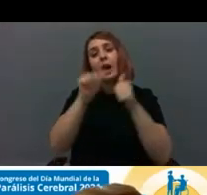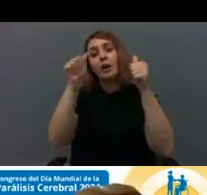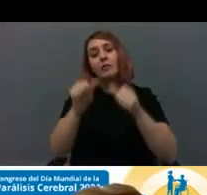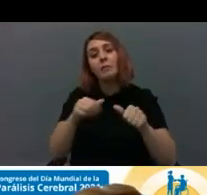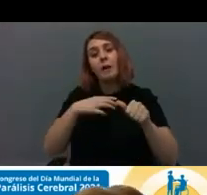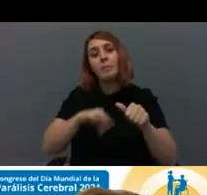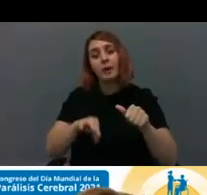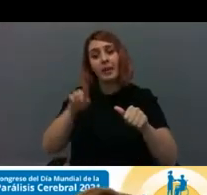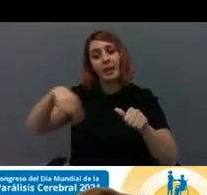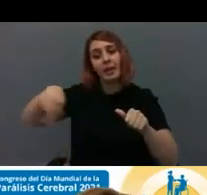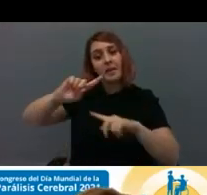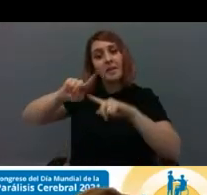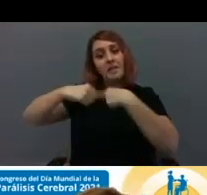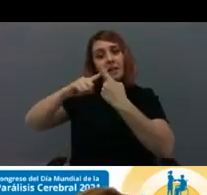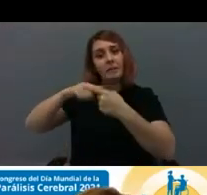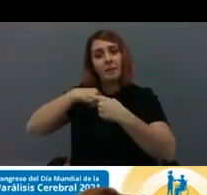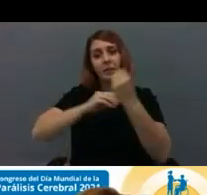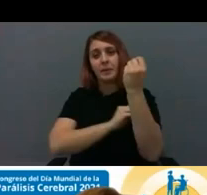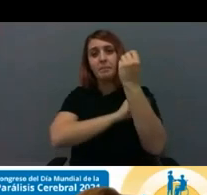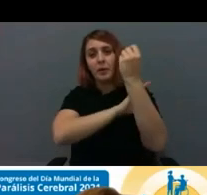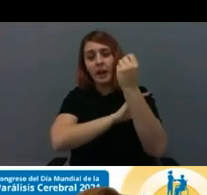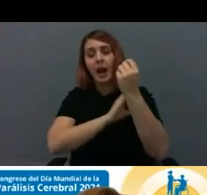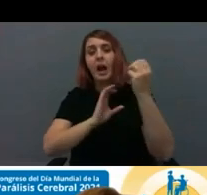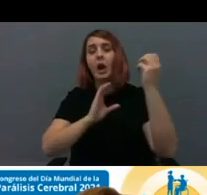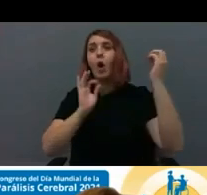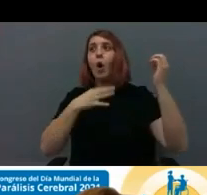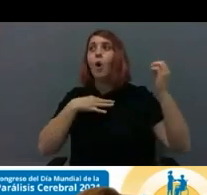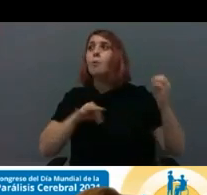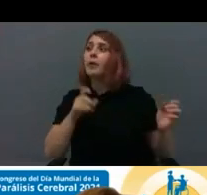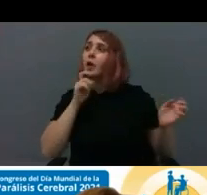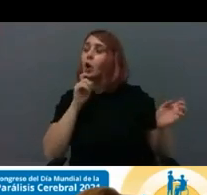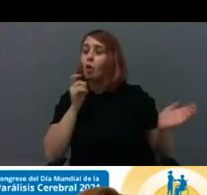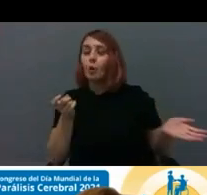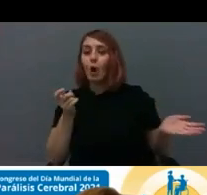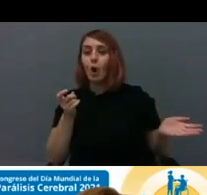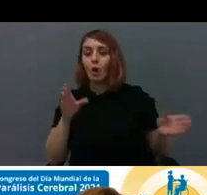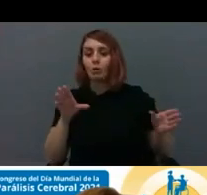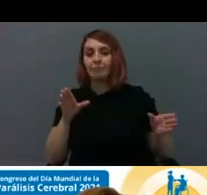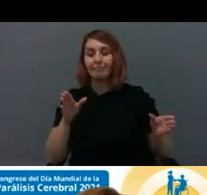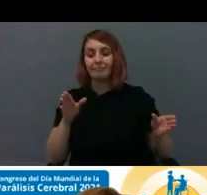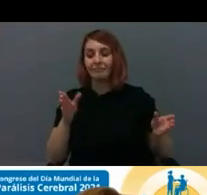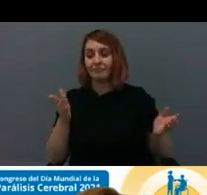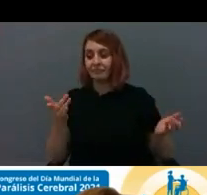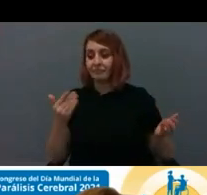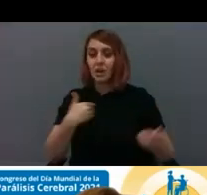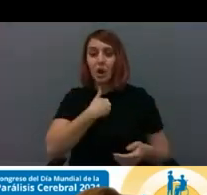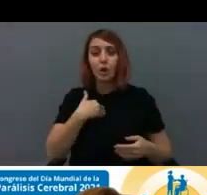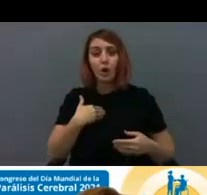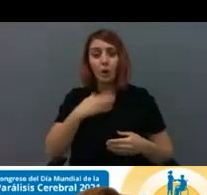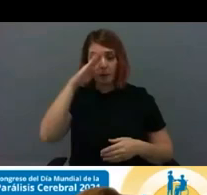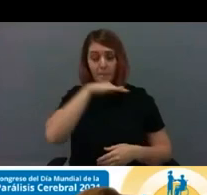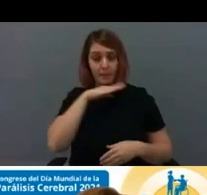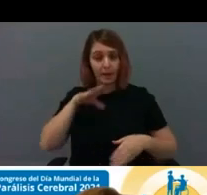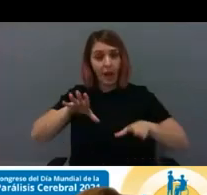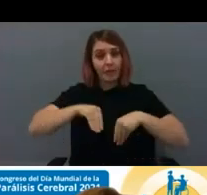se pueden ellos empoderar, de qué forma pueden asumir su rol como padres,